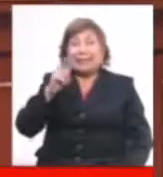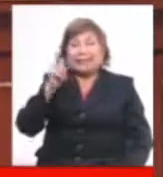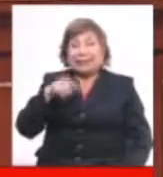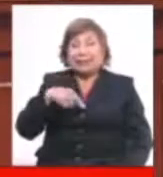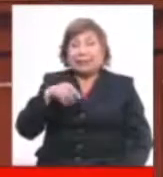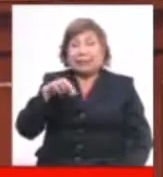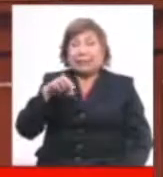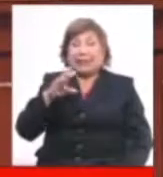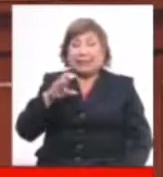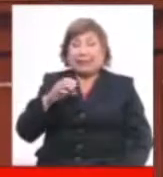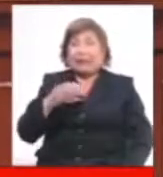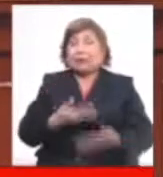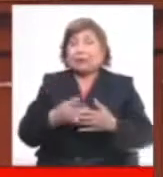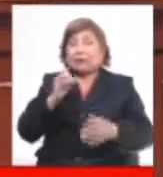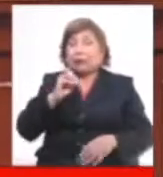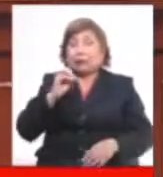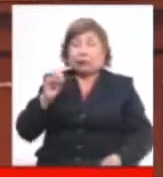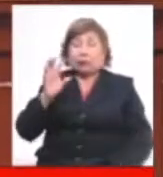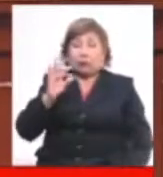003-2021-PI/TC y